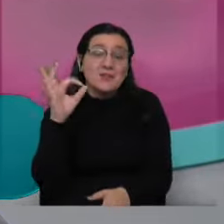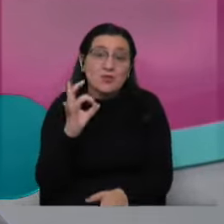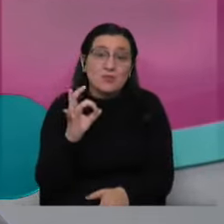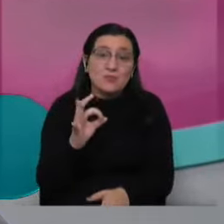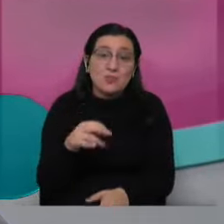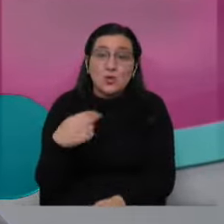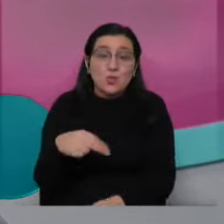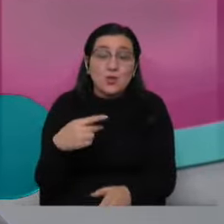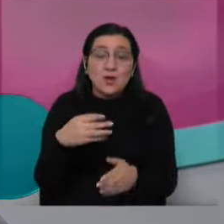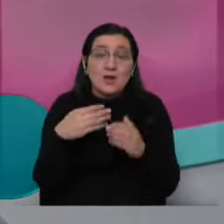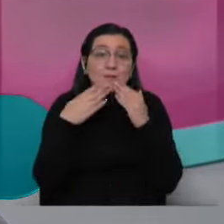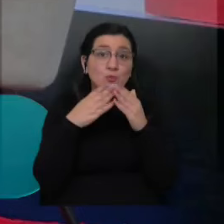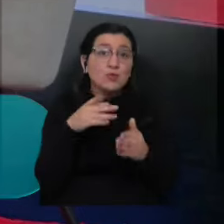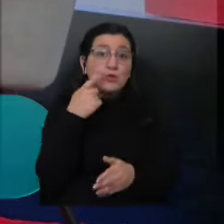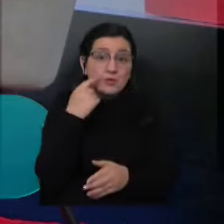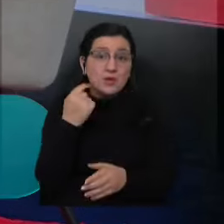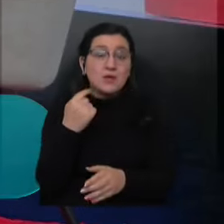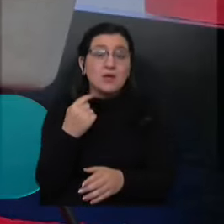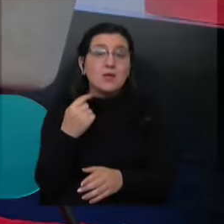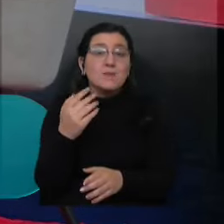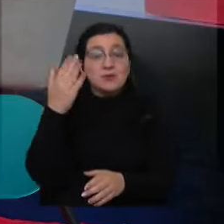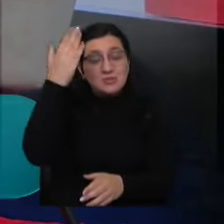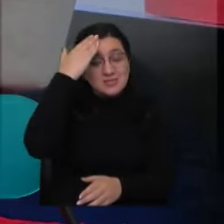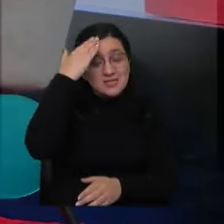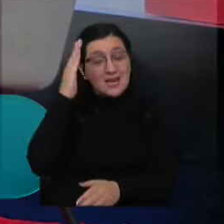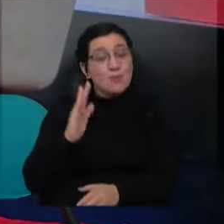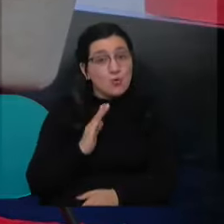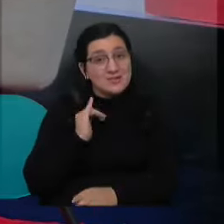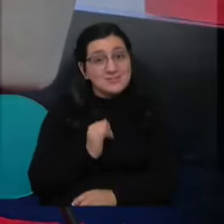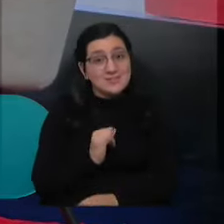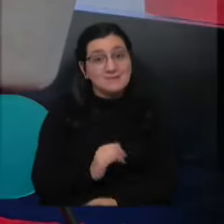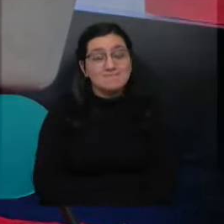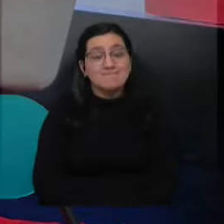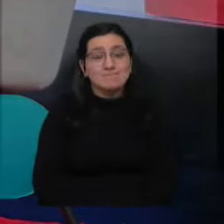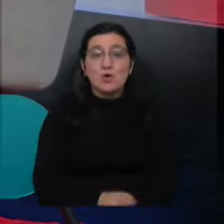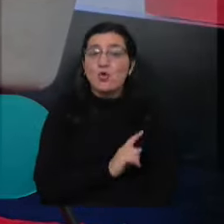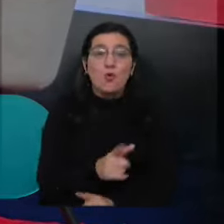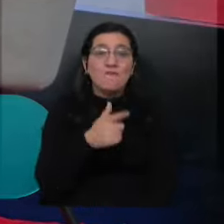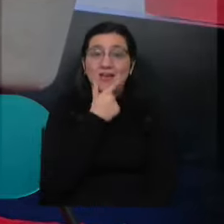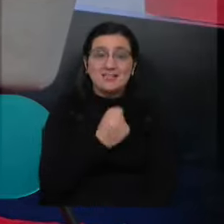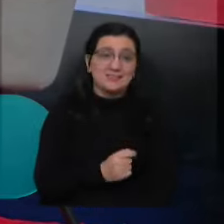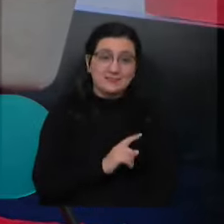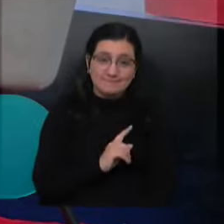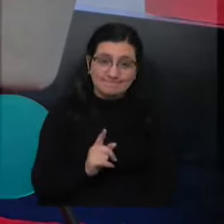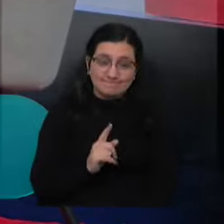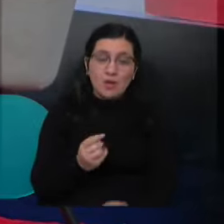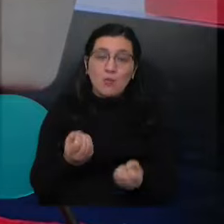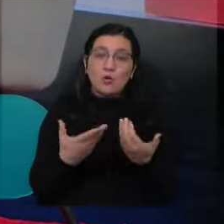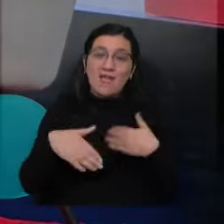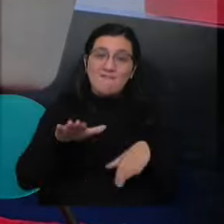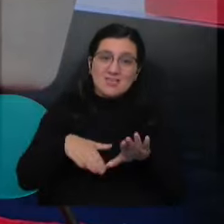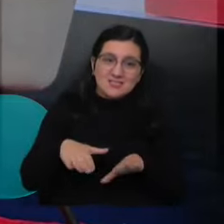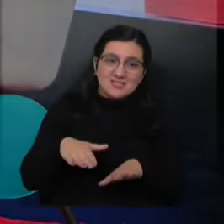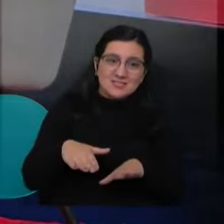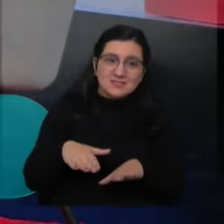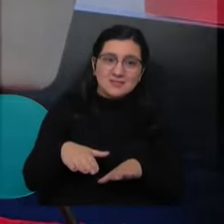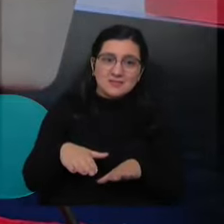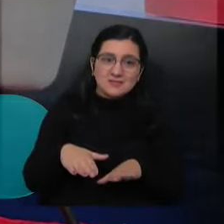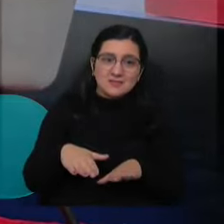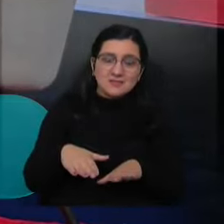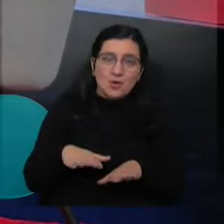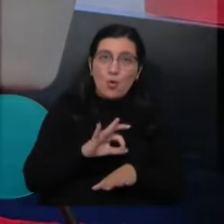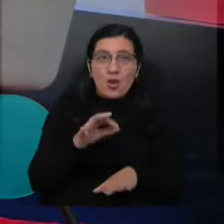las hago nunca a los varones pero sé que se las tengo que hacer a las mujeres que vienen y sí no es fácil porque a veces a veces no